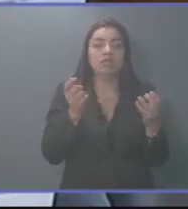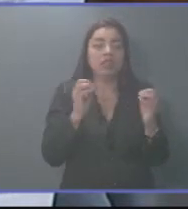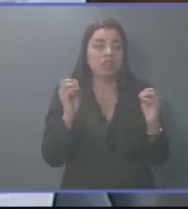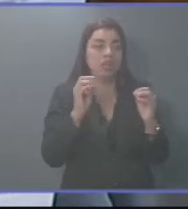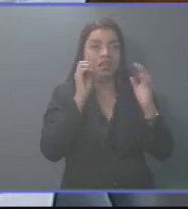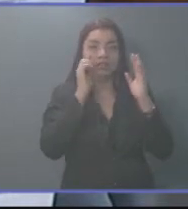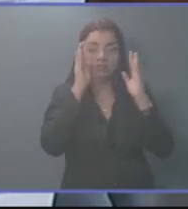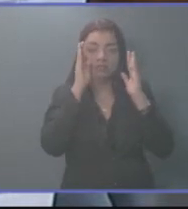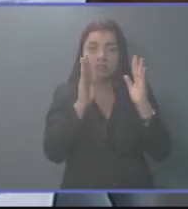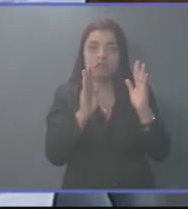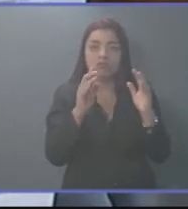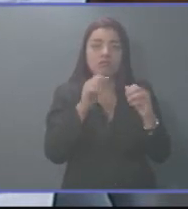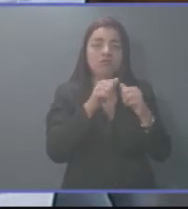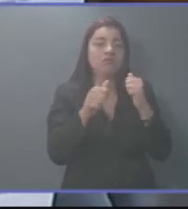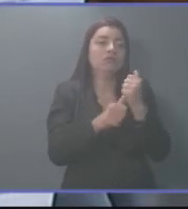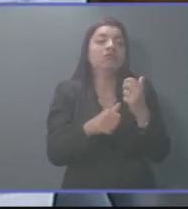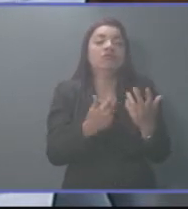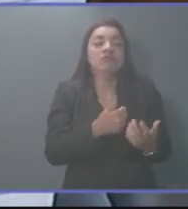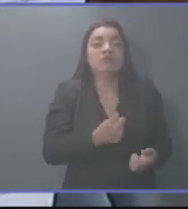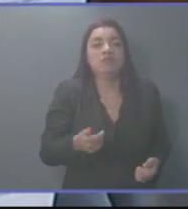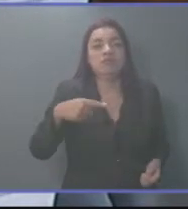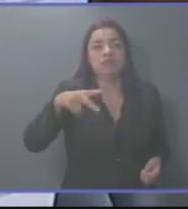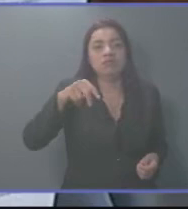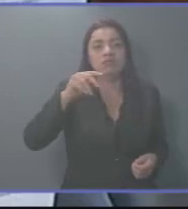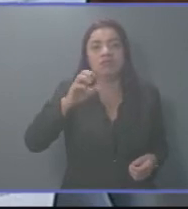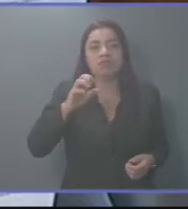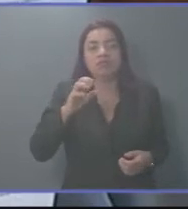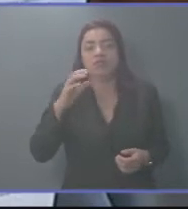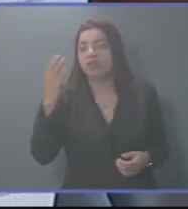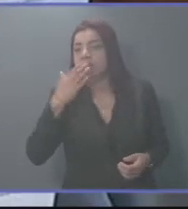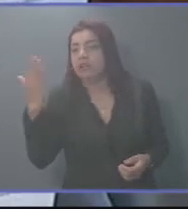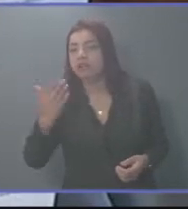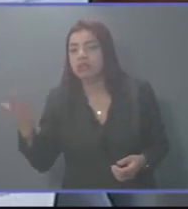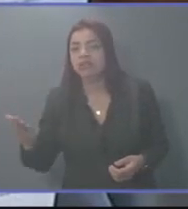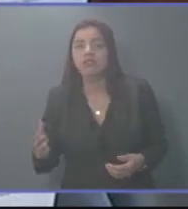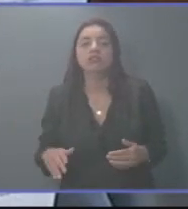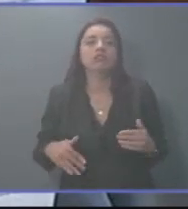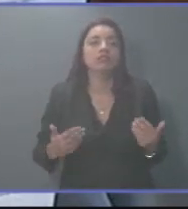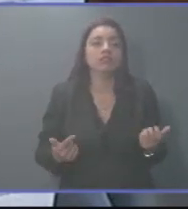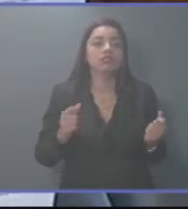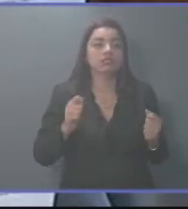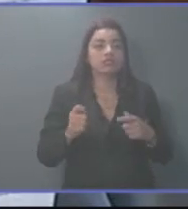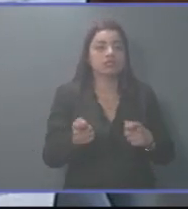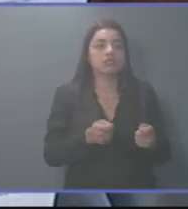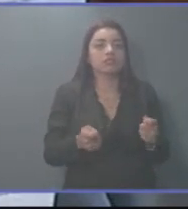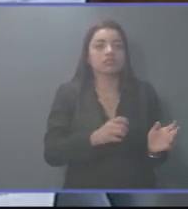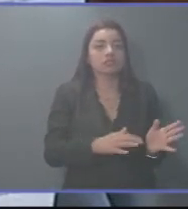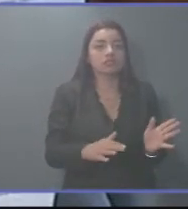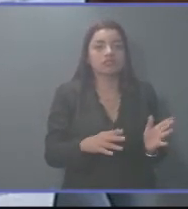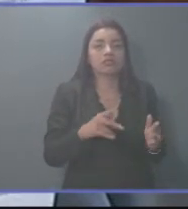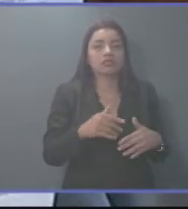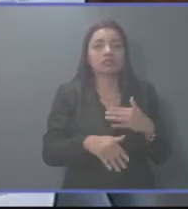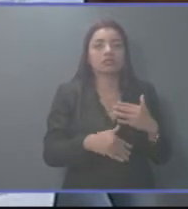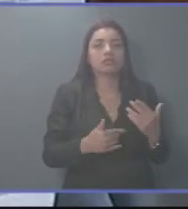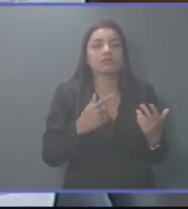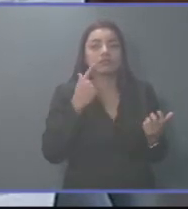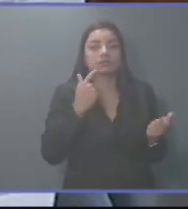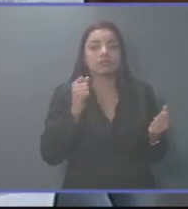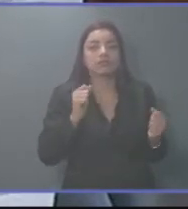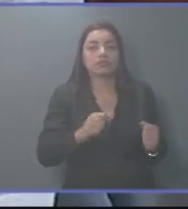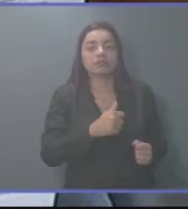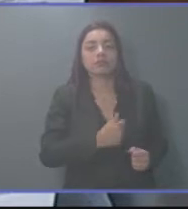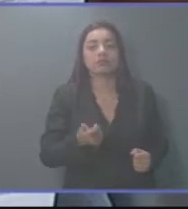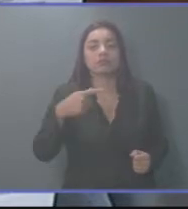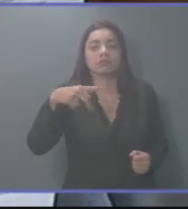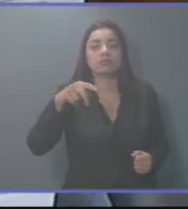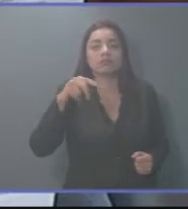jerarquización que debería tener la policía rural, ya que su control aparece bajo las delegaciones